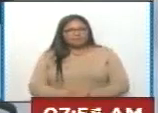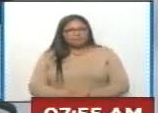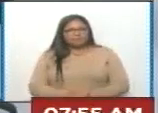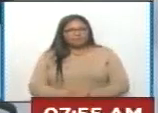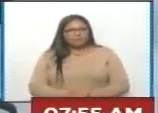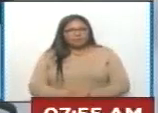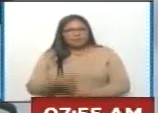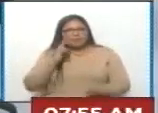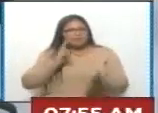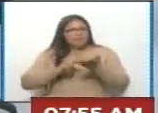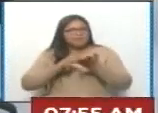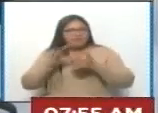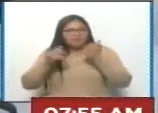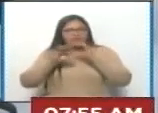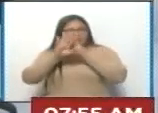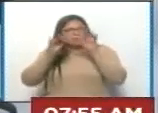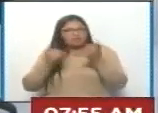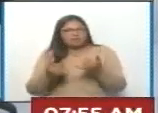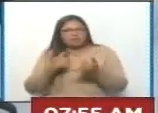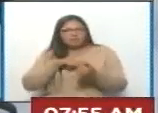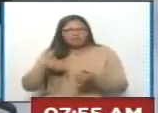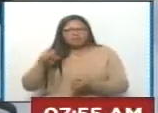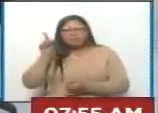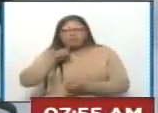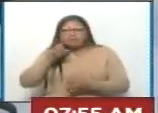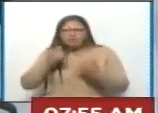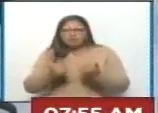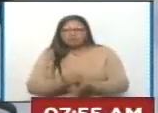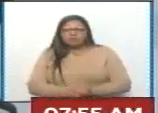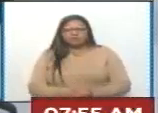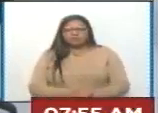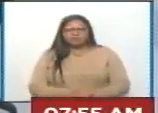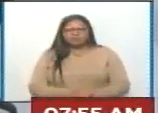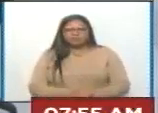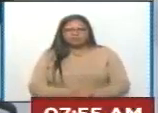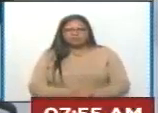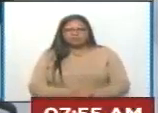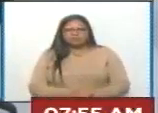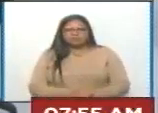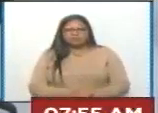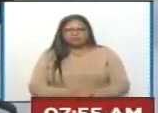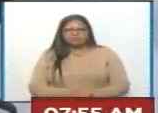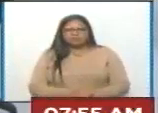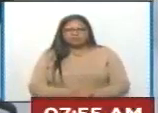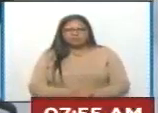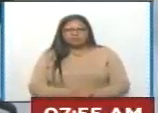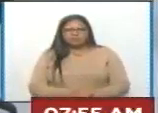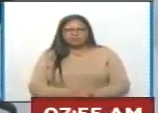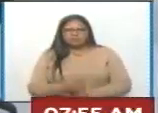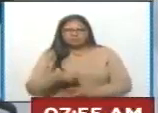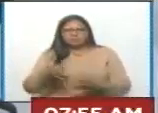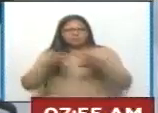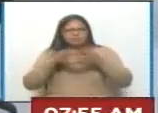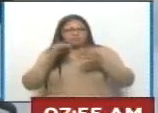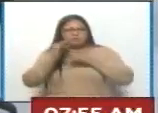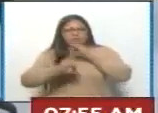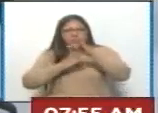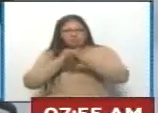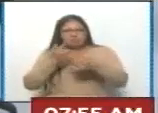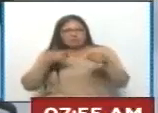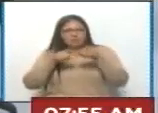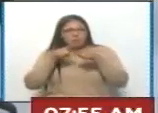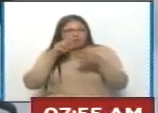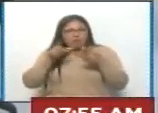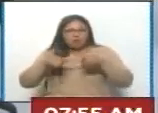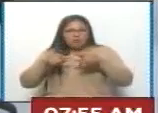revela los hechos claramente. Y la mentira es la que fomenta precisamente estos sectores internacionales y